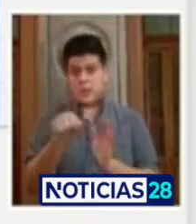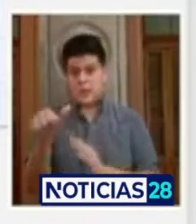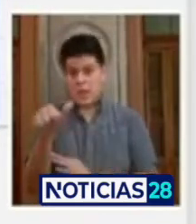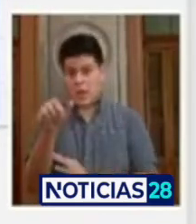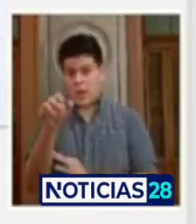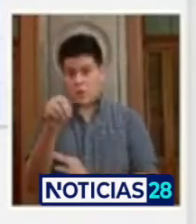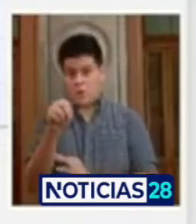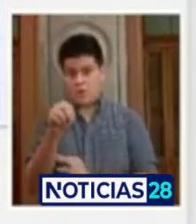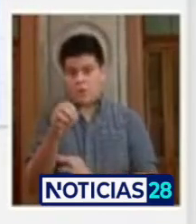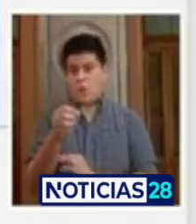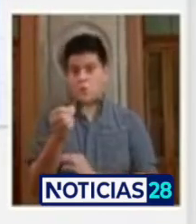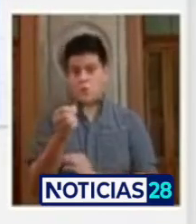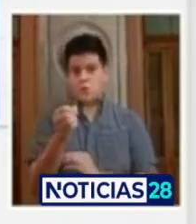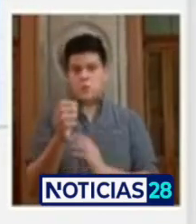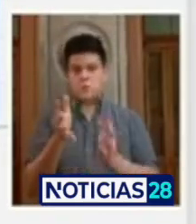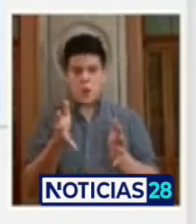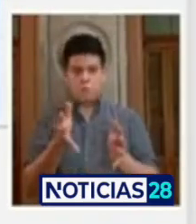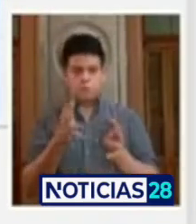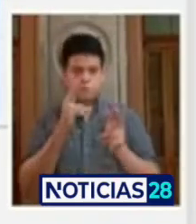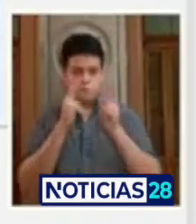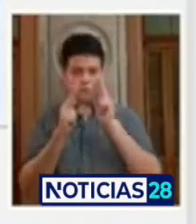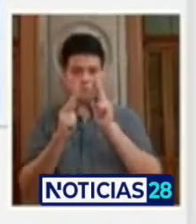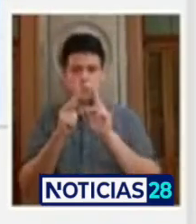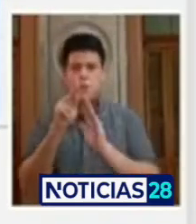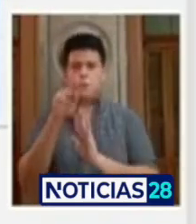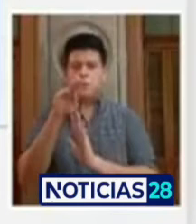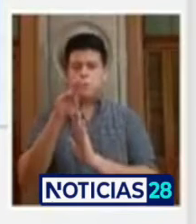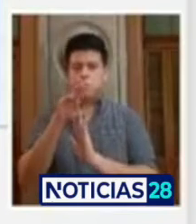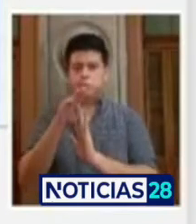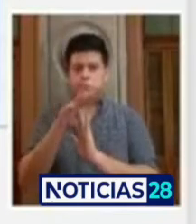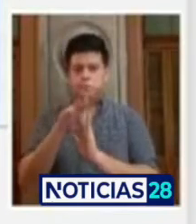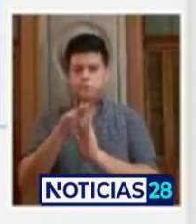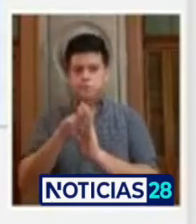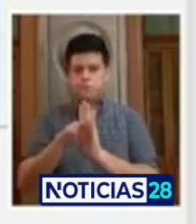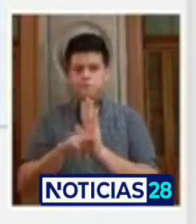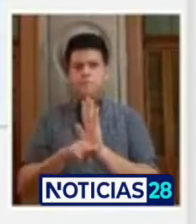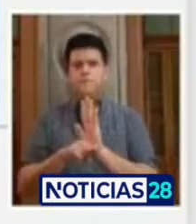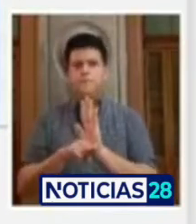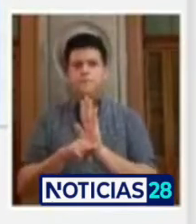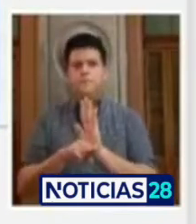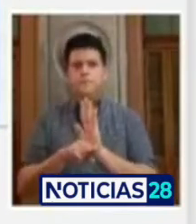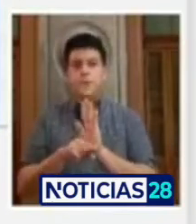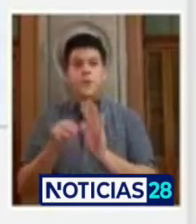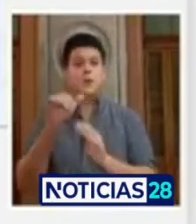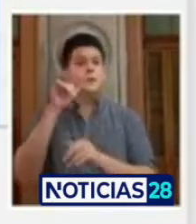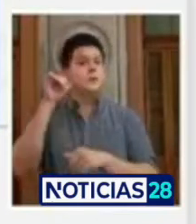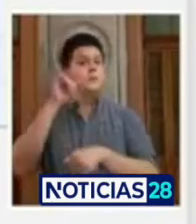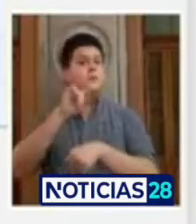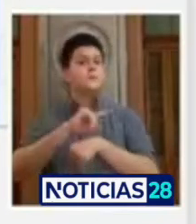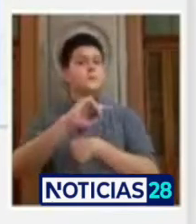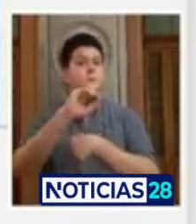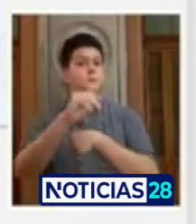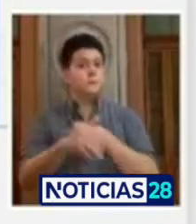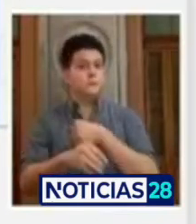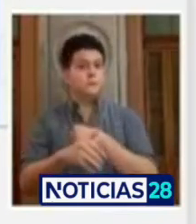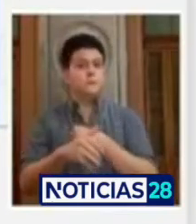tendencia es marcada hacia la disminución es terminando el día de ayer con